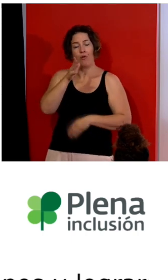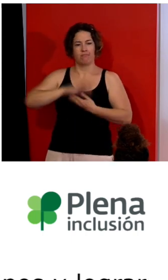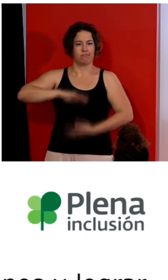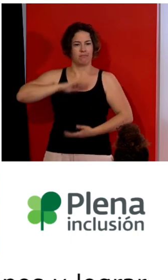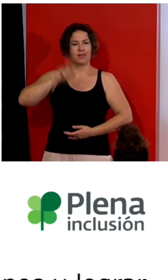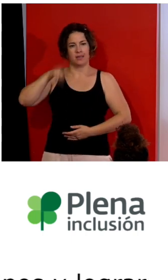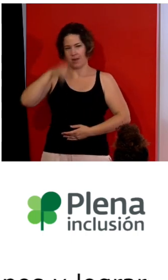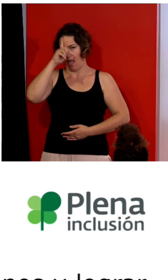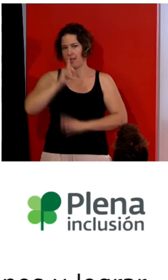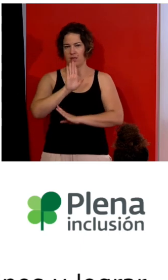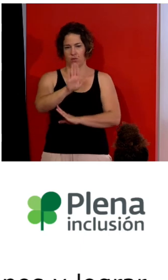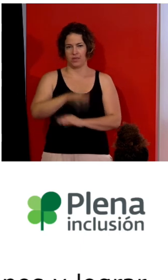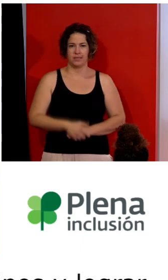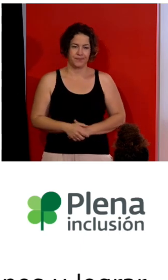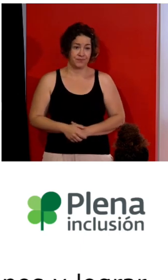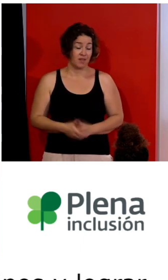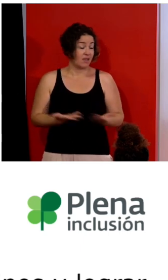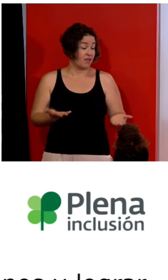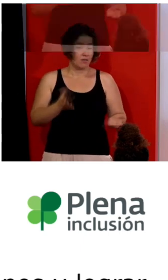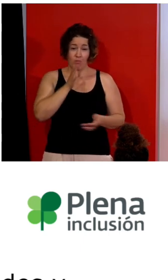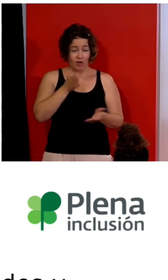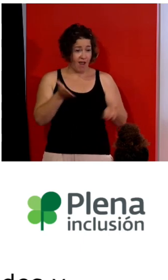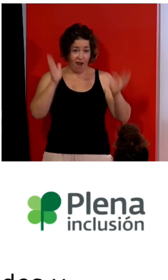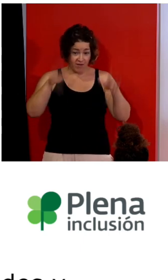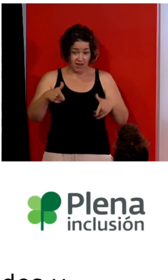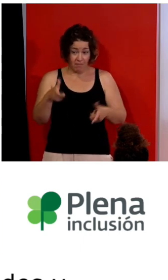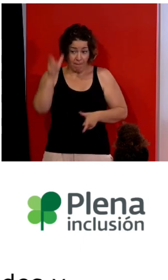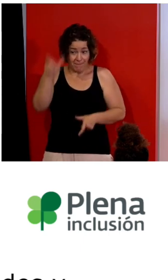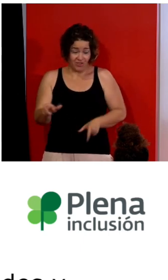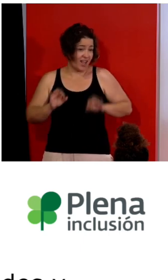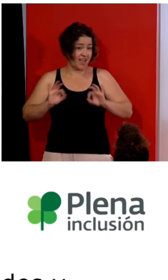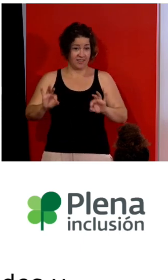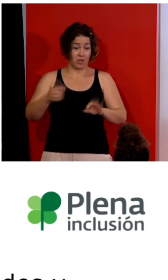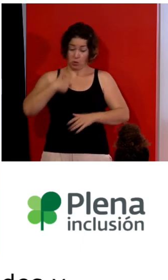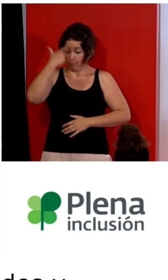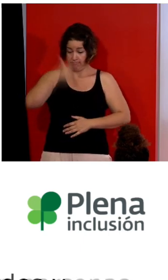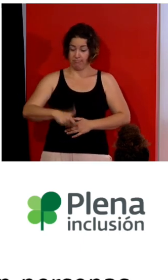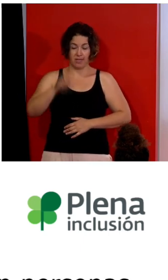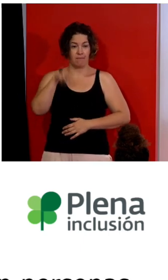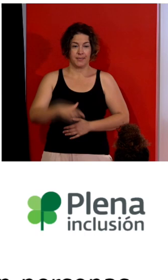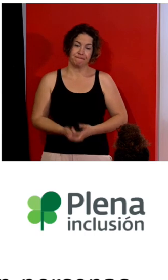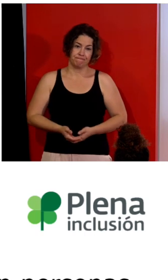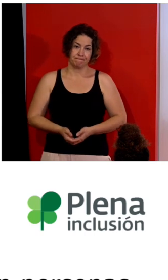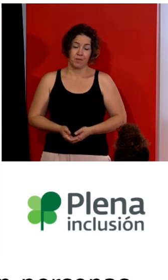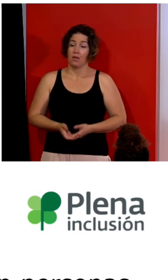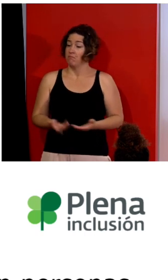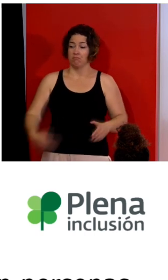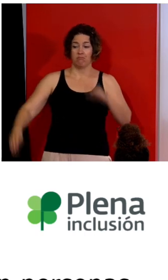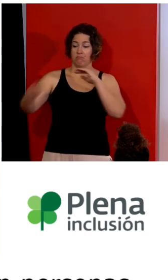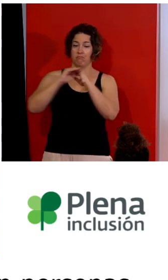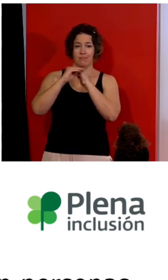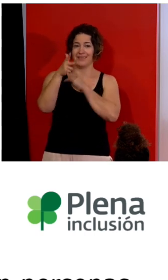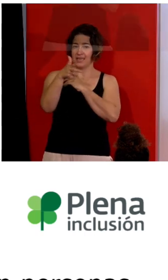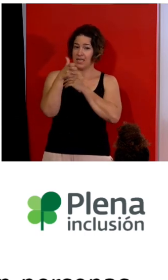actitudes. Porque al fin y al cabo son personas, somos personas con igualdad de